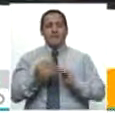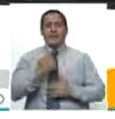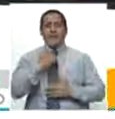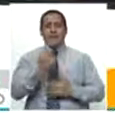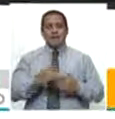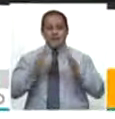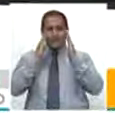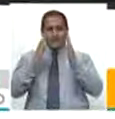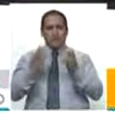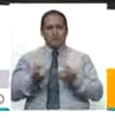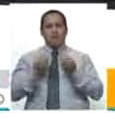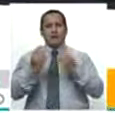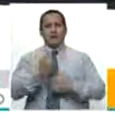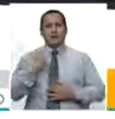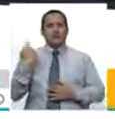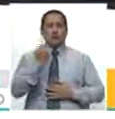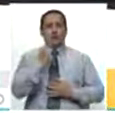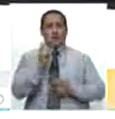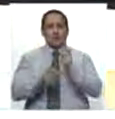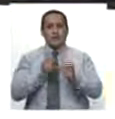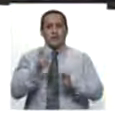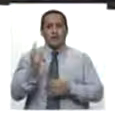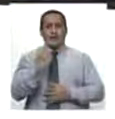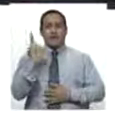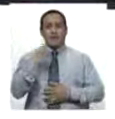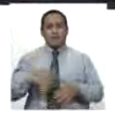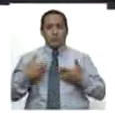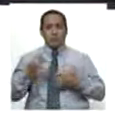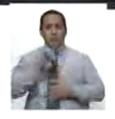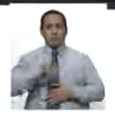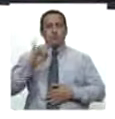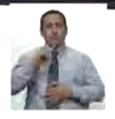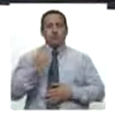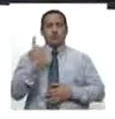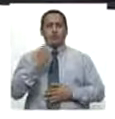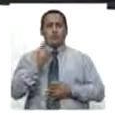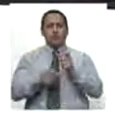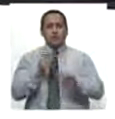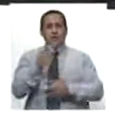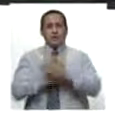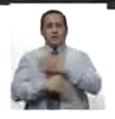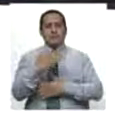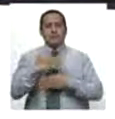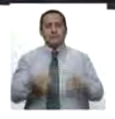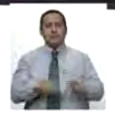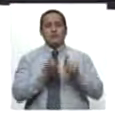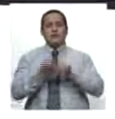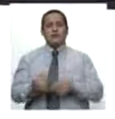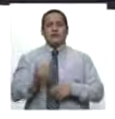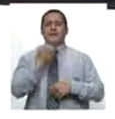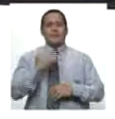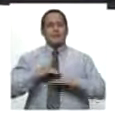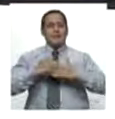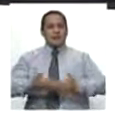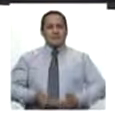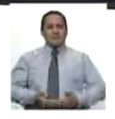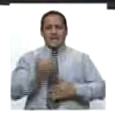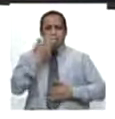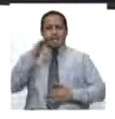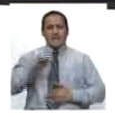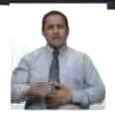sean diseñados para que todas las personas en general lo podamos utilizar, no solo las personas con discapacidad, sino las mujeres embarazadas,